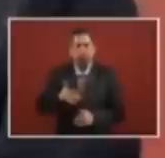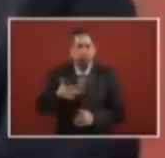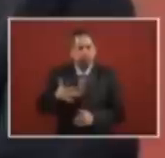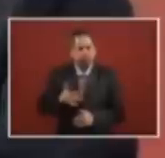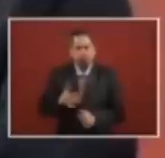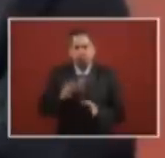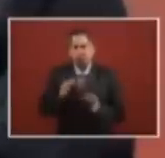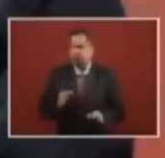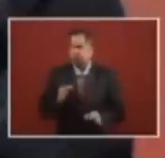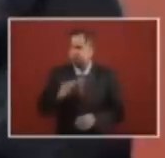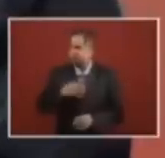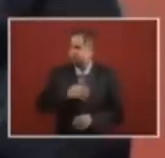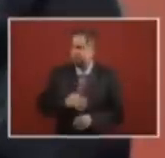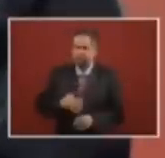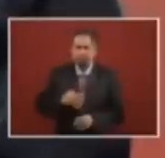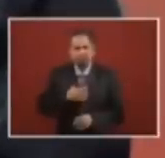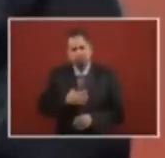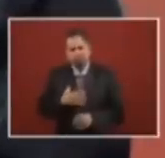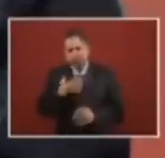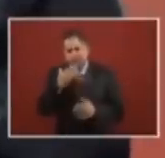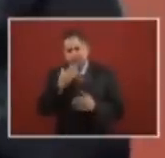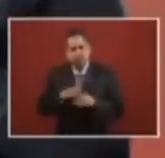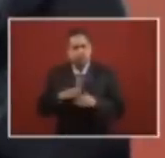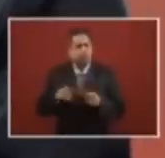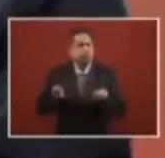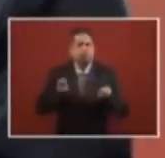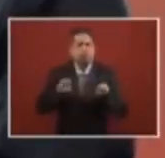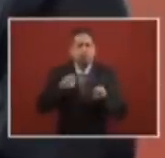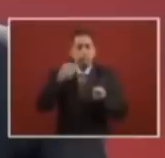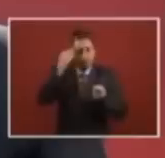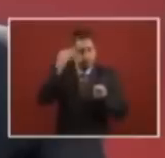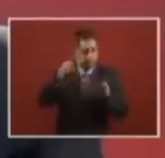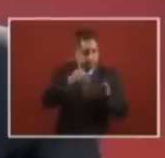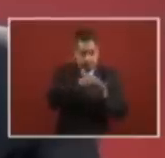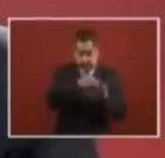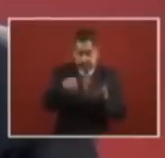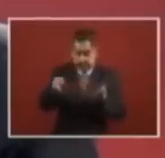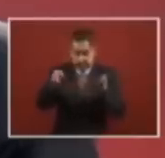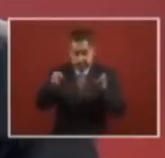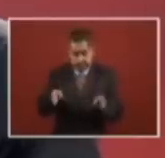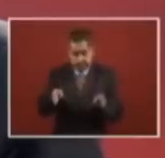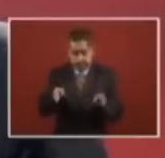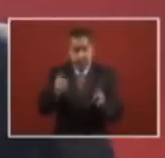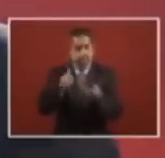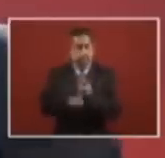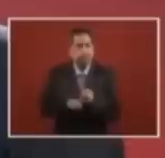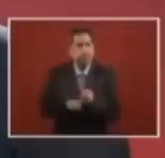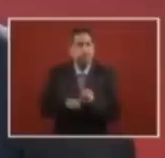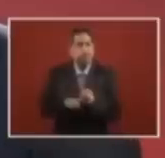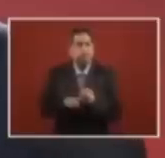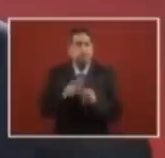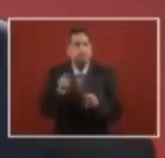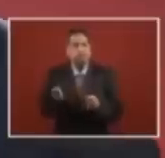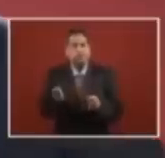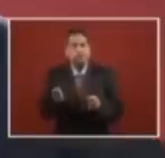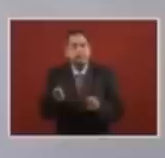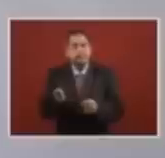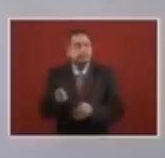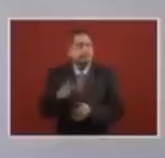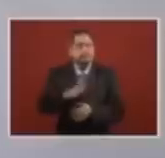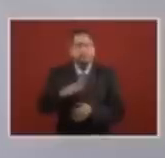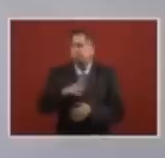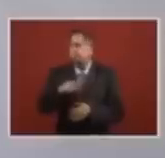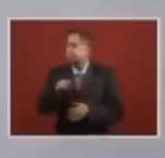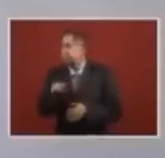de gobernar en un tiempo en que existen